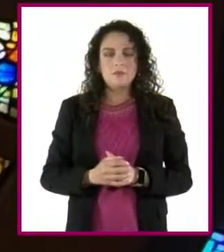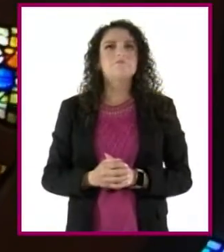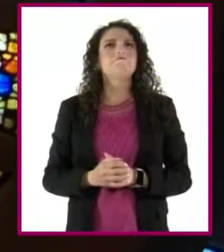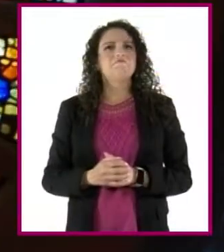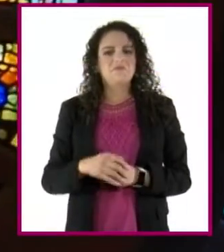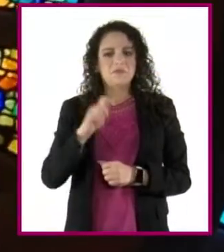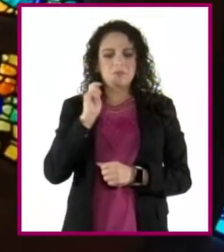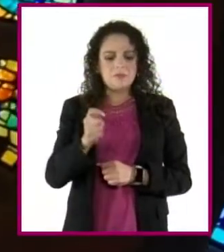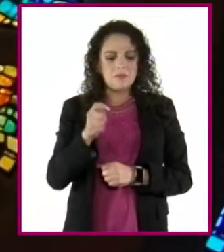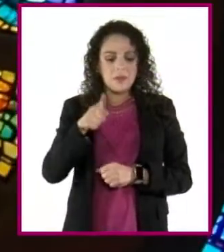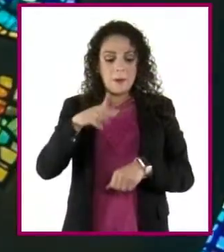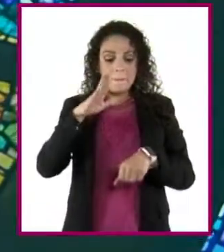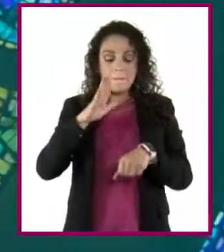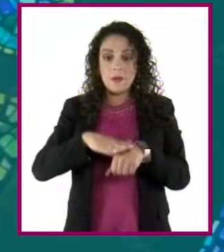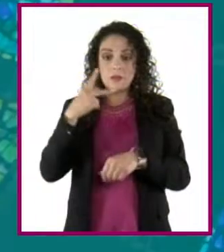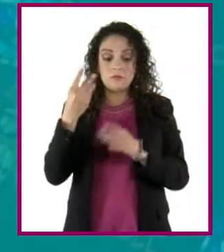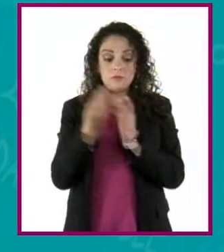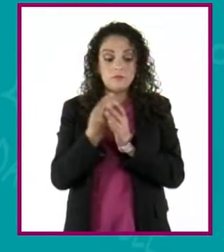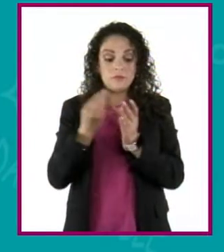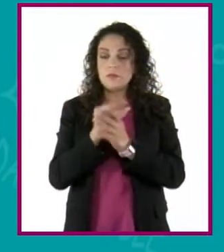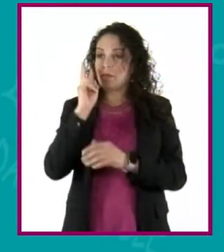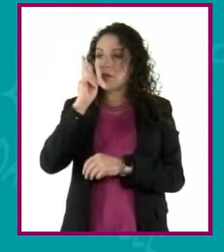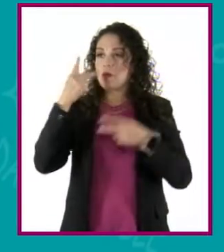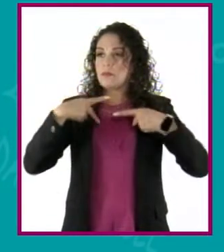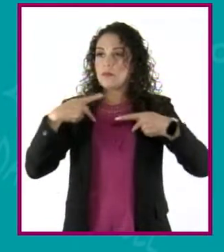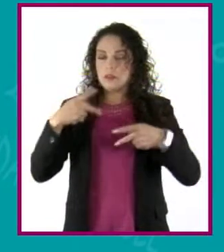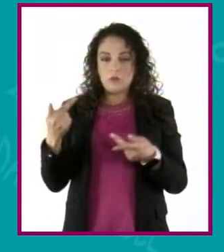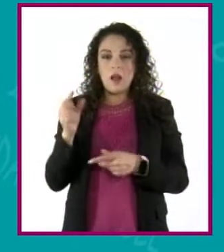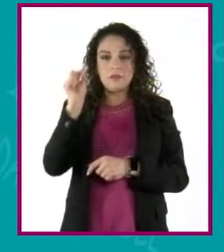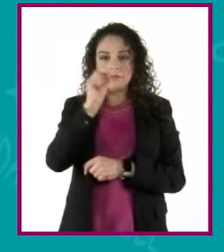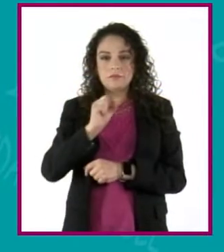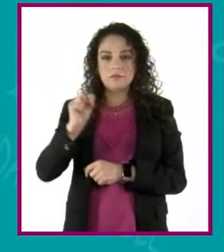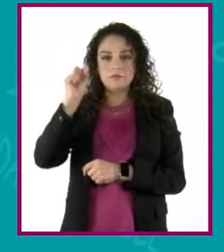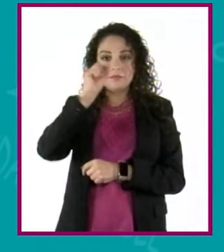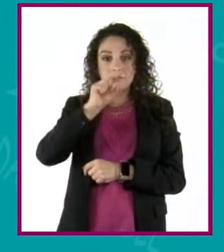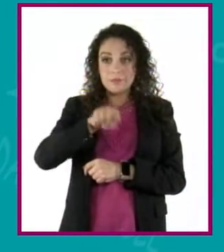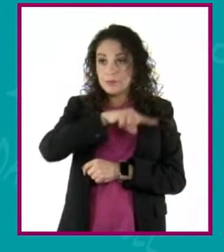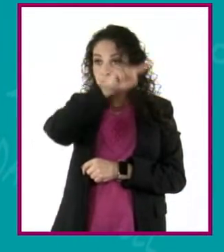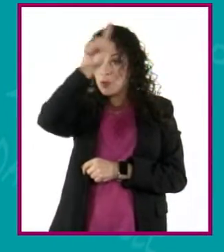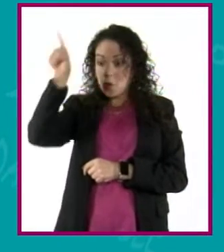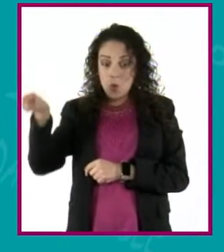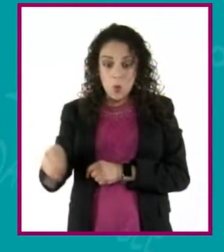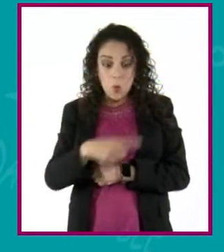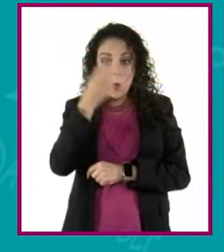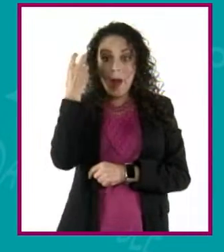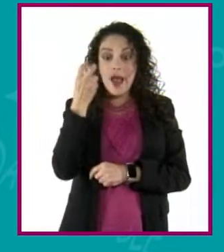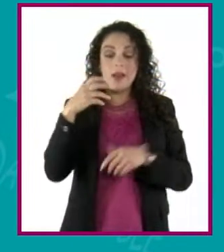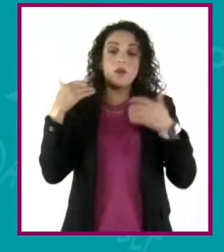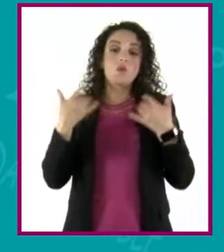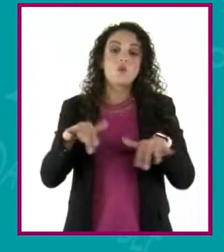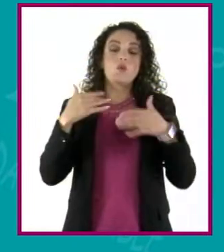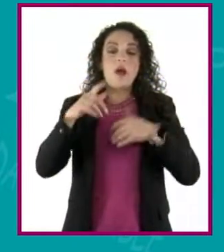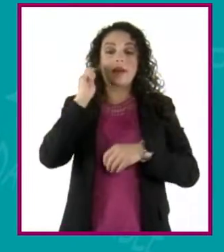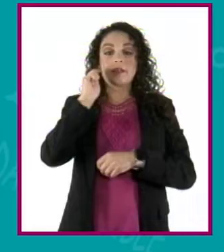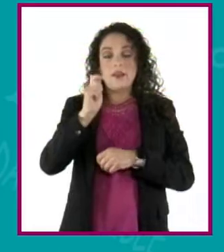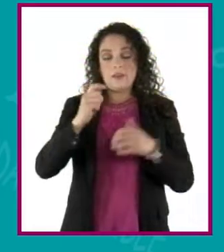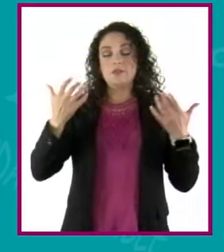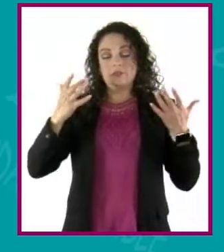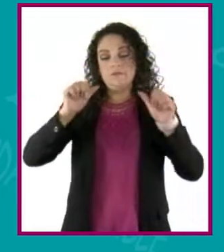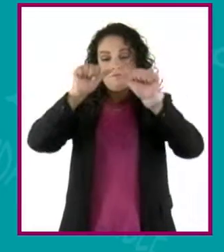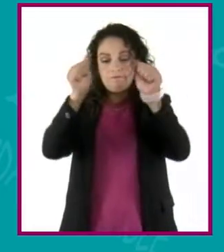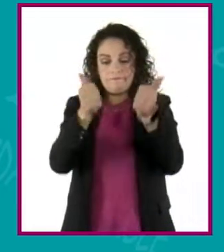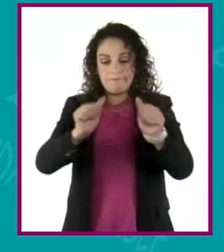la proporción más estética a la vista del observador. Su presencia es recurrente en las composiciones de escultura y pintura durante el